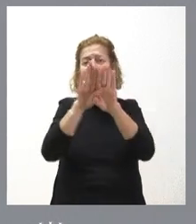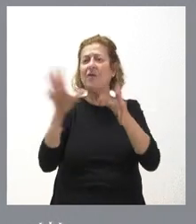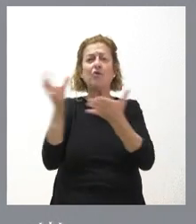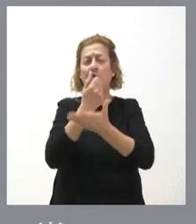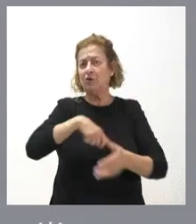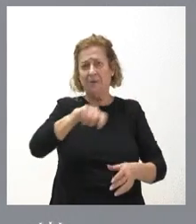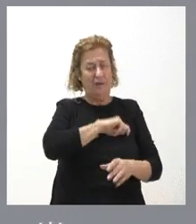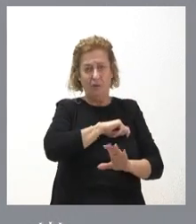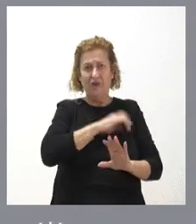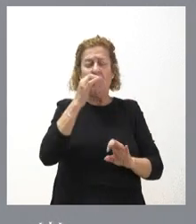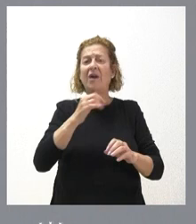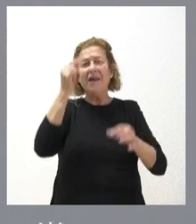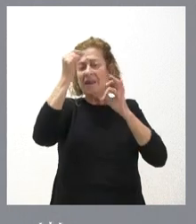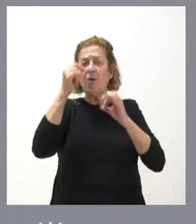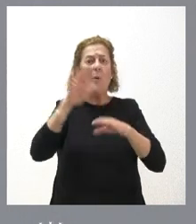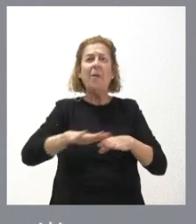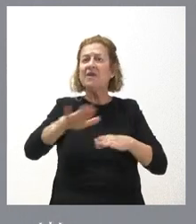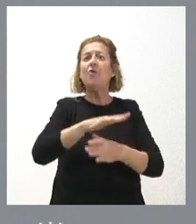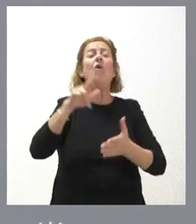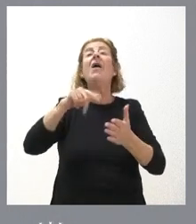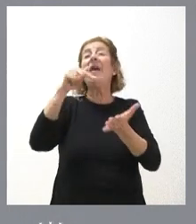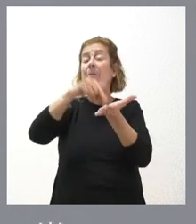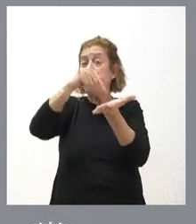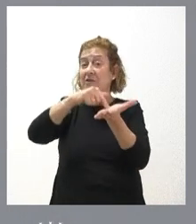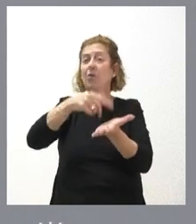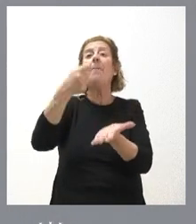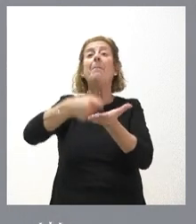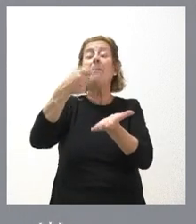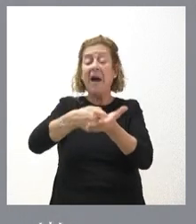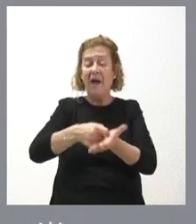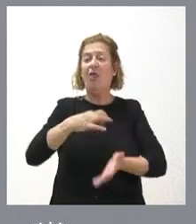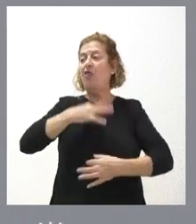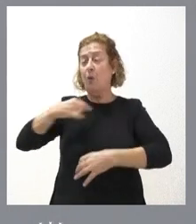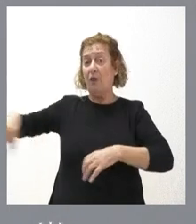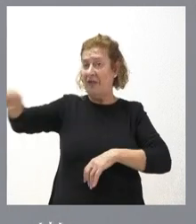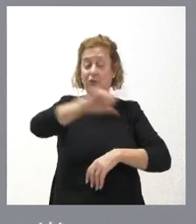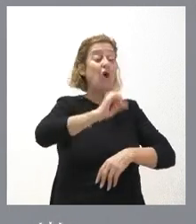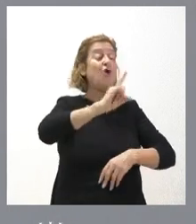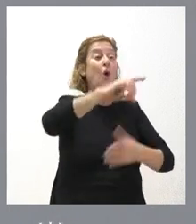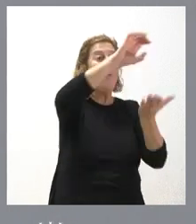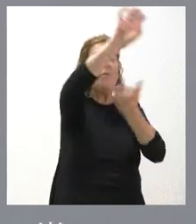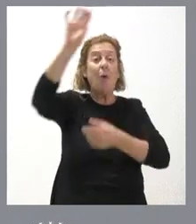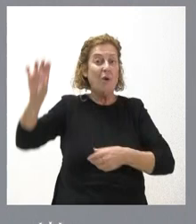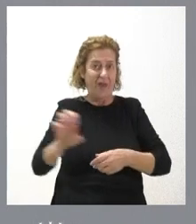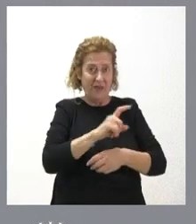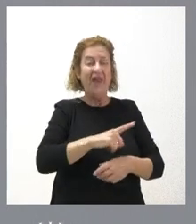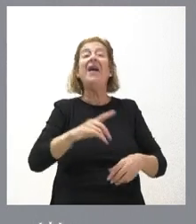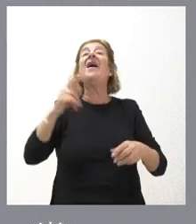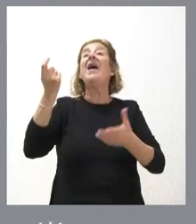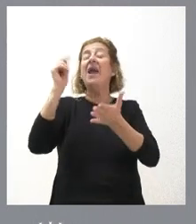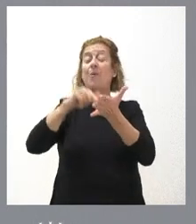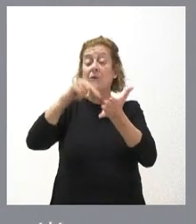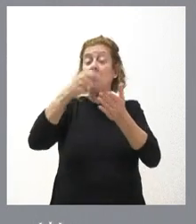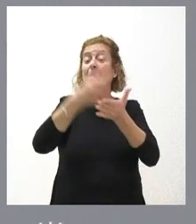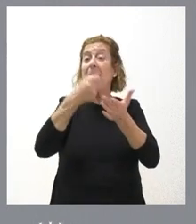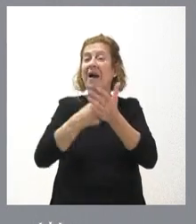tenemos un criterio muy básico los impuestos lo pagan los ciudadanos no los territorios los impuestos lo pagan las personas en función de su capacidad económica